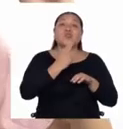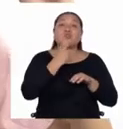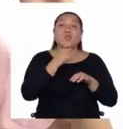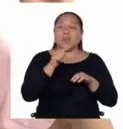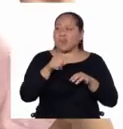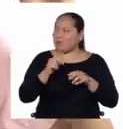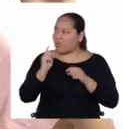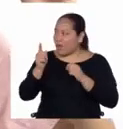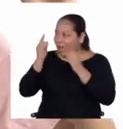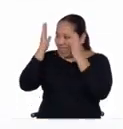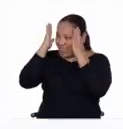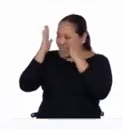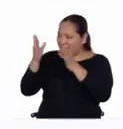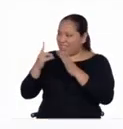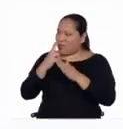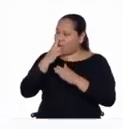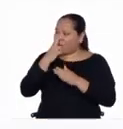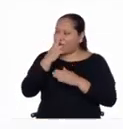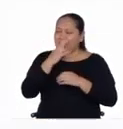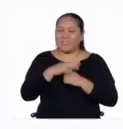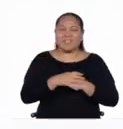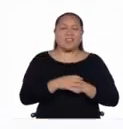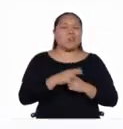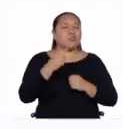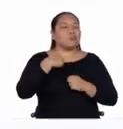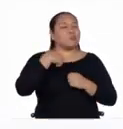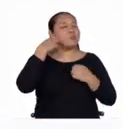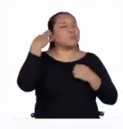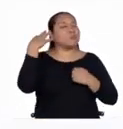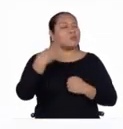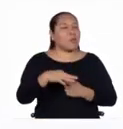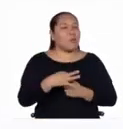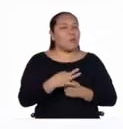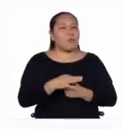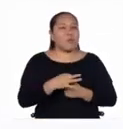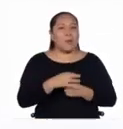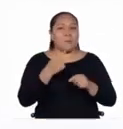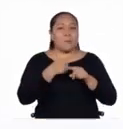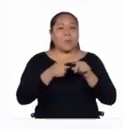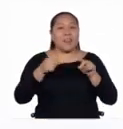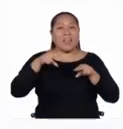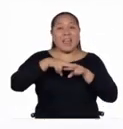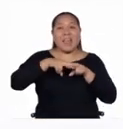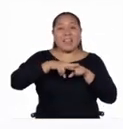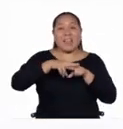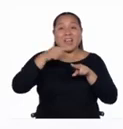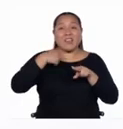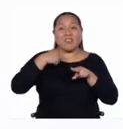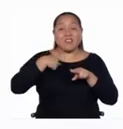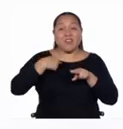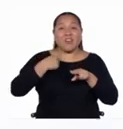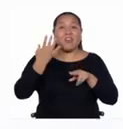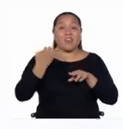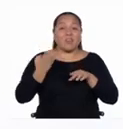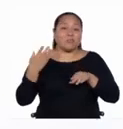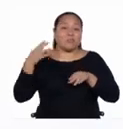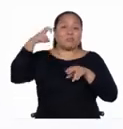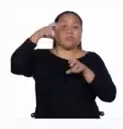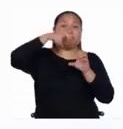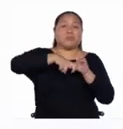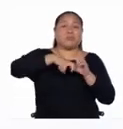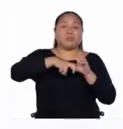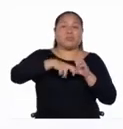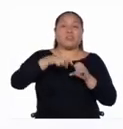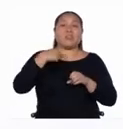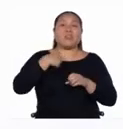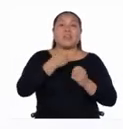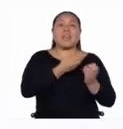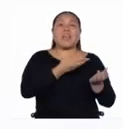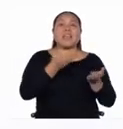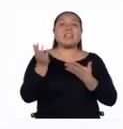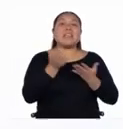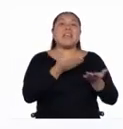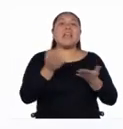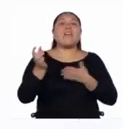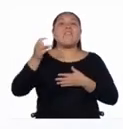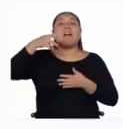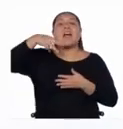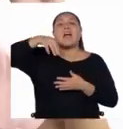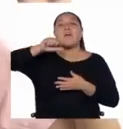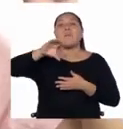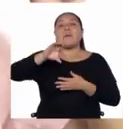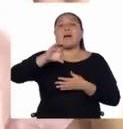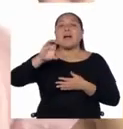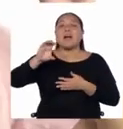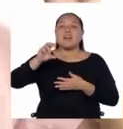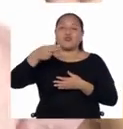muy atento, Tocino? Yo siempre. Pero en el tren en el que quiero viajar sí o sí, es el que lleva a Machu